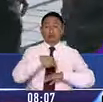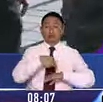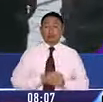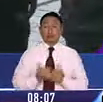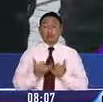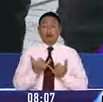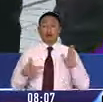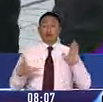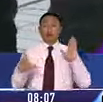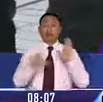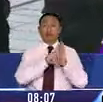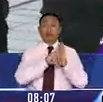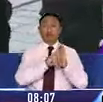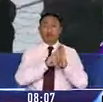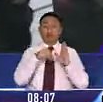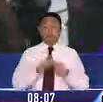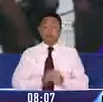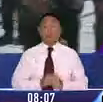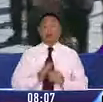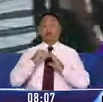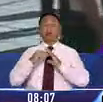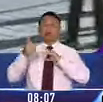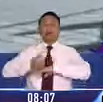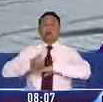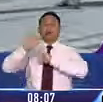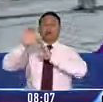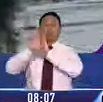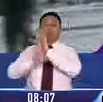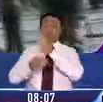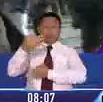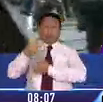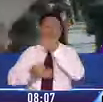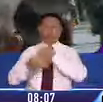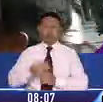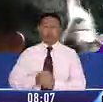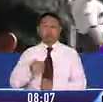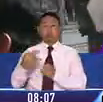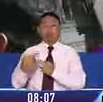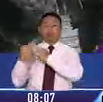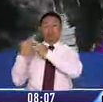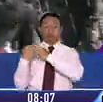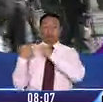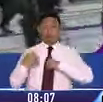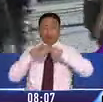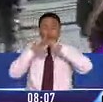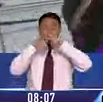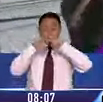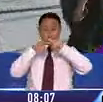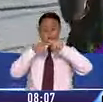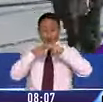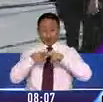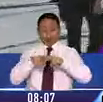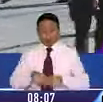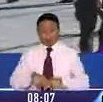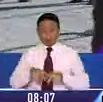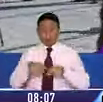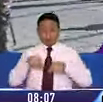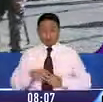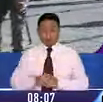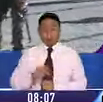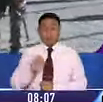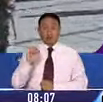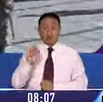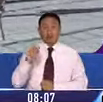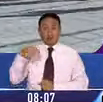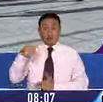Este decreto será enviado a la Corte Constitucional, quien será la encargada de revisar este decreto para que esté dentro